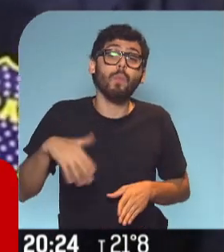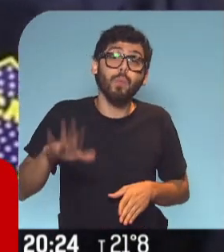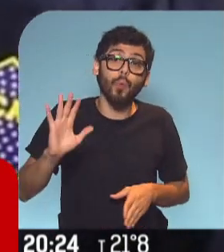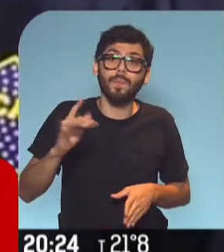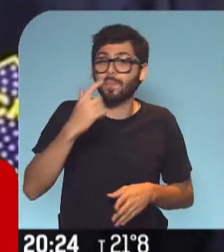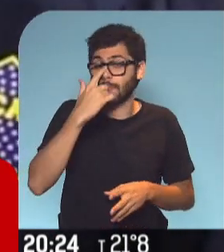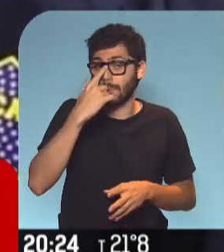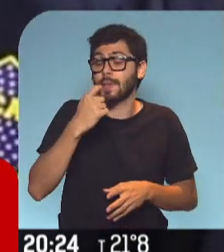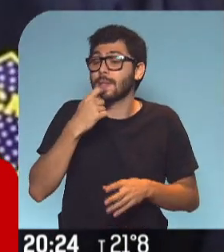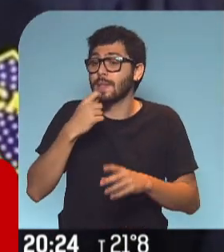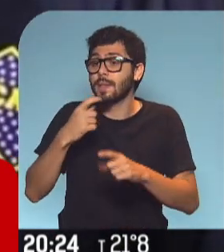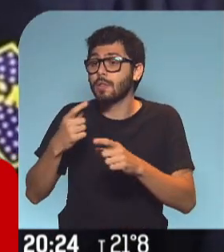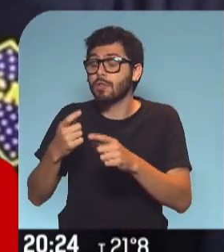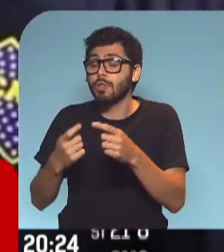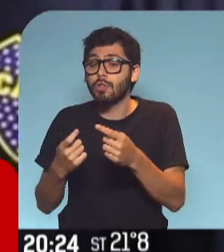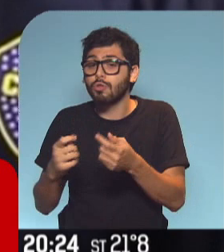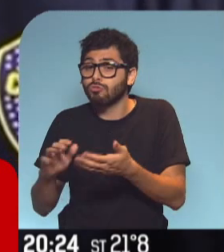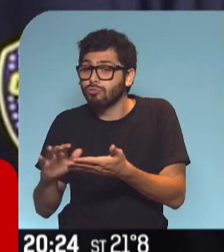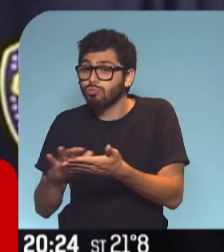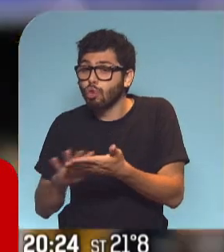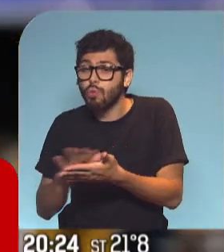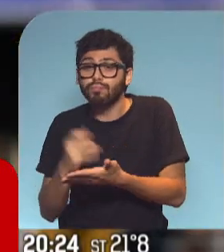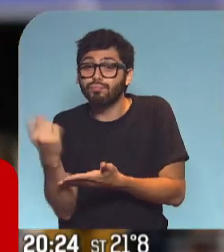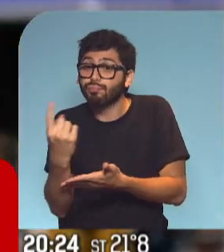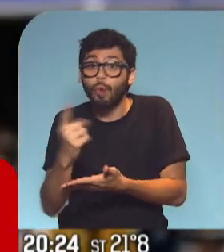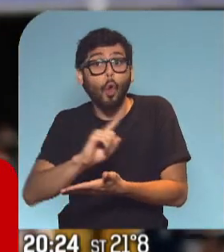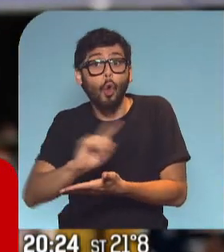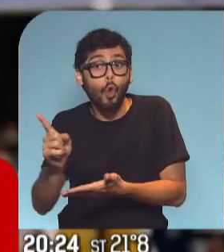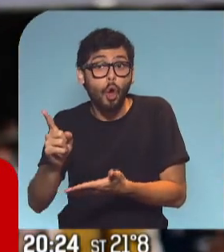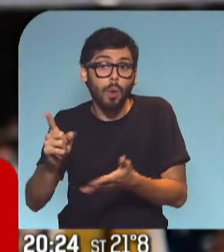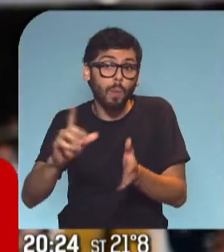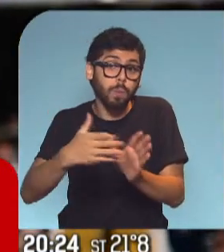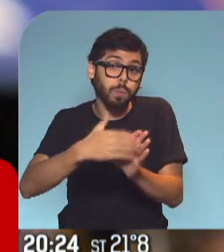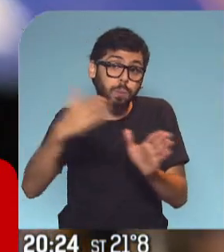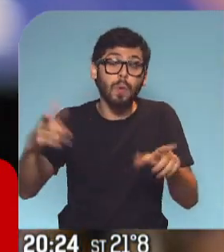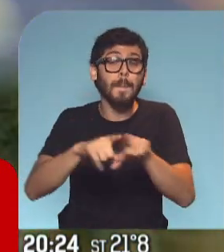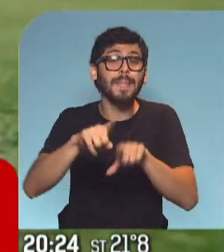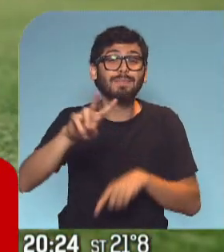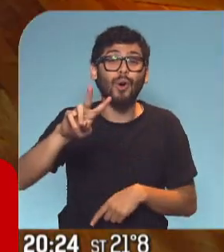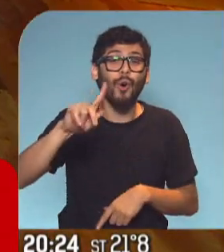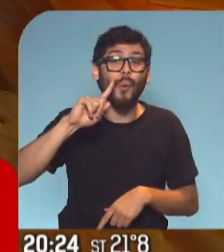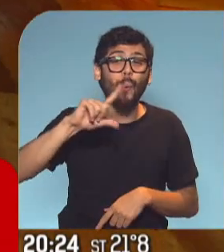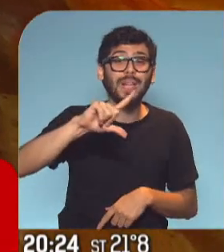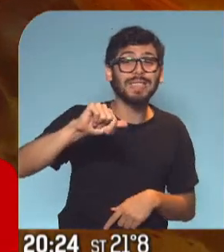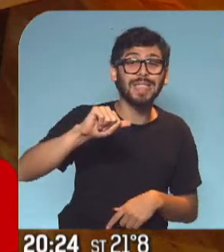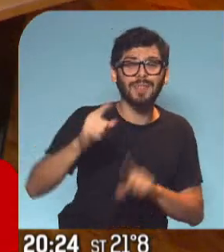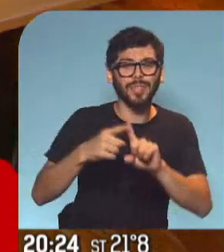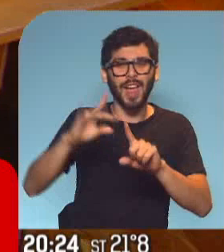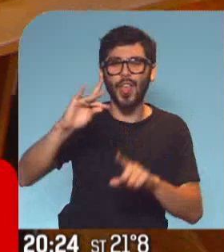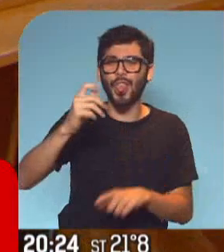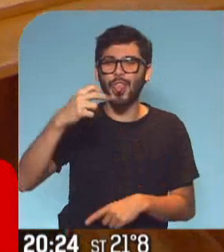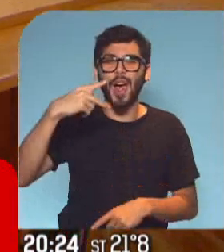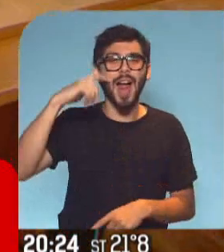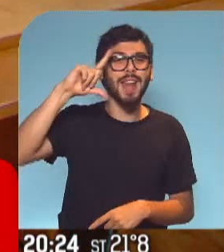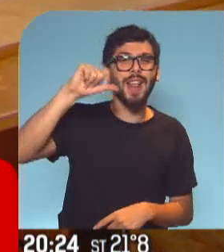a una mediación importante entre las partes. ¿Cómo fue lo de Villa con Daniela Cortés? Que hubo un impasse,